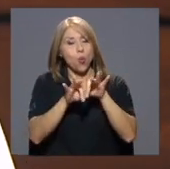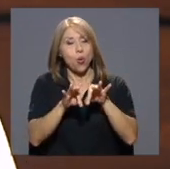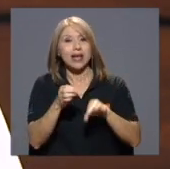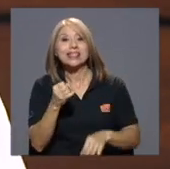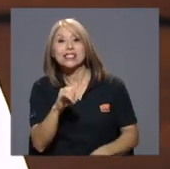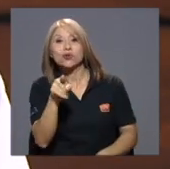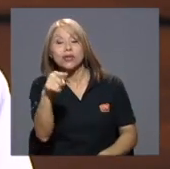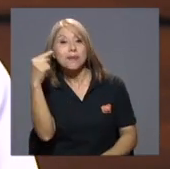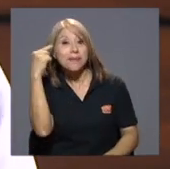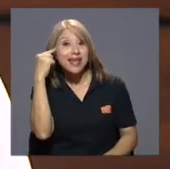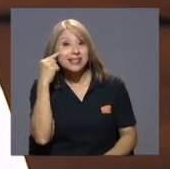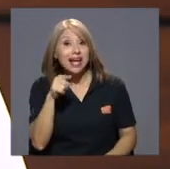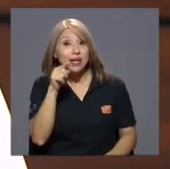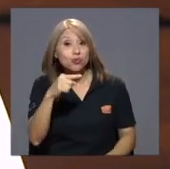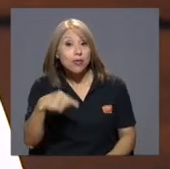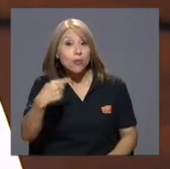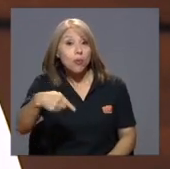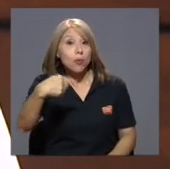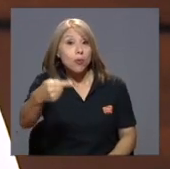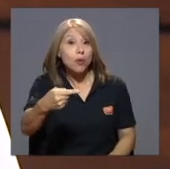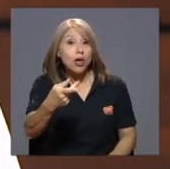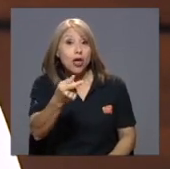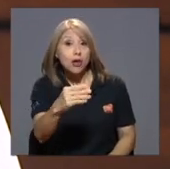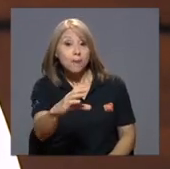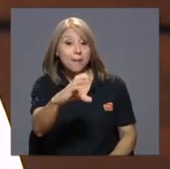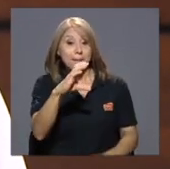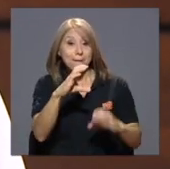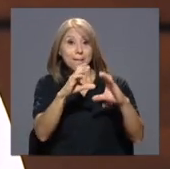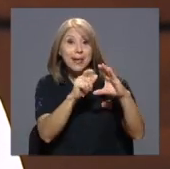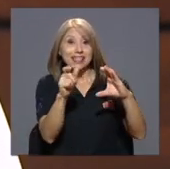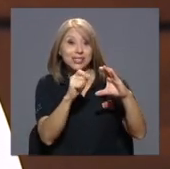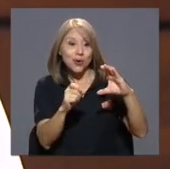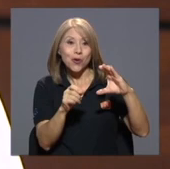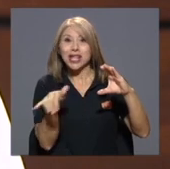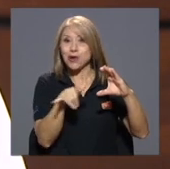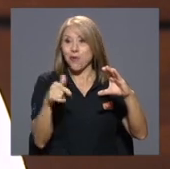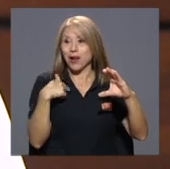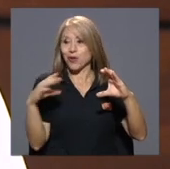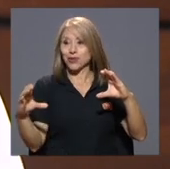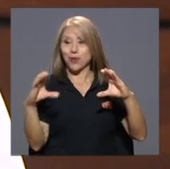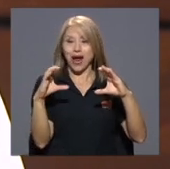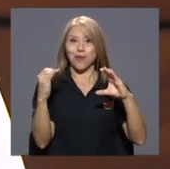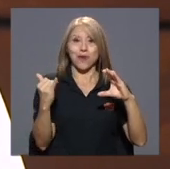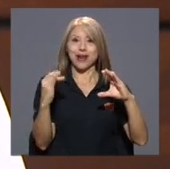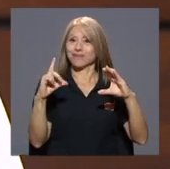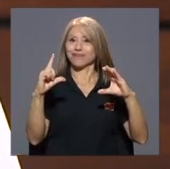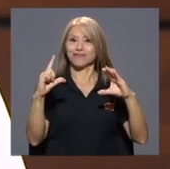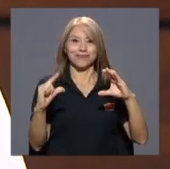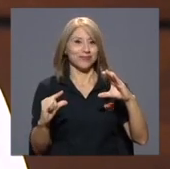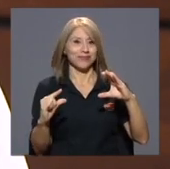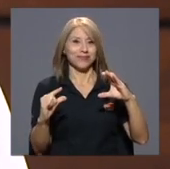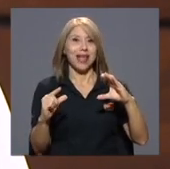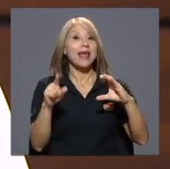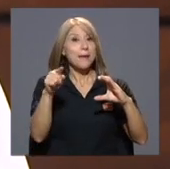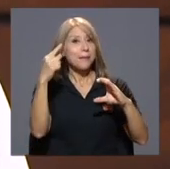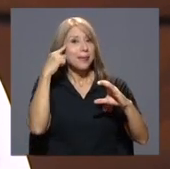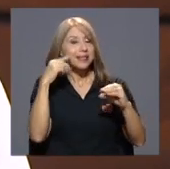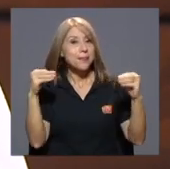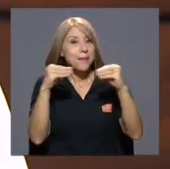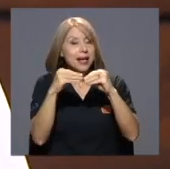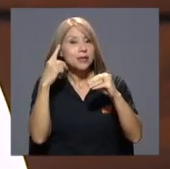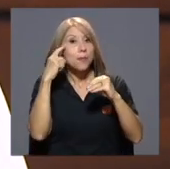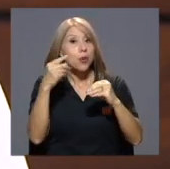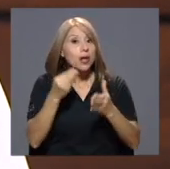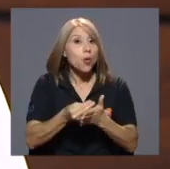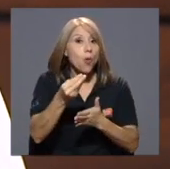piensa que va a recibir una pensión igual que la de su salario, eso no es cierto, trate de guardar un poquito más porque en temas de farmacia y de su salud la